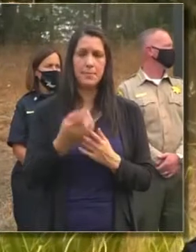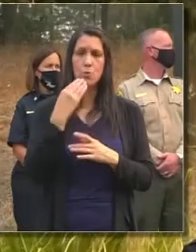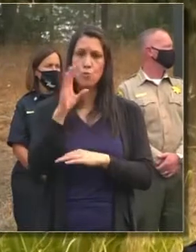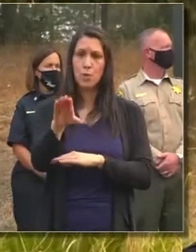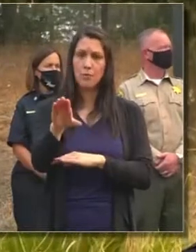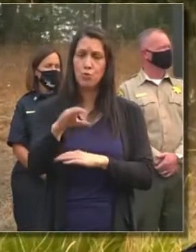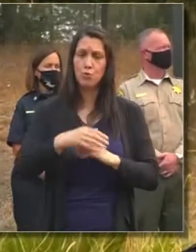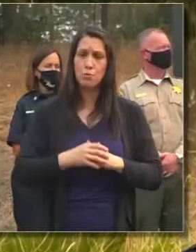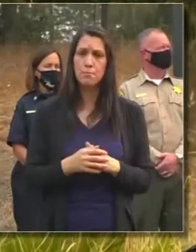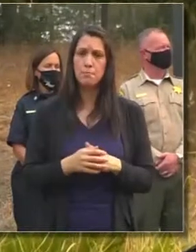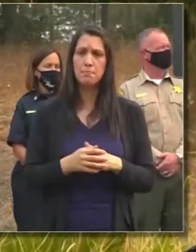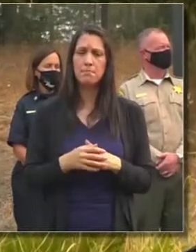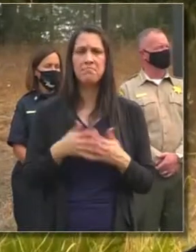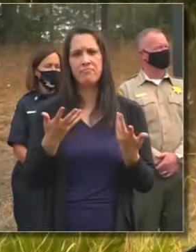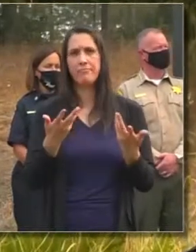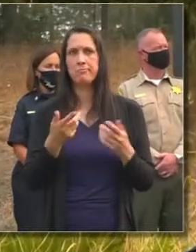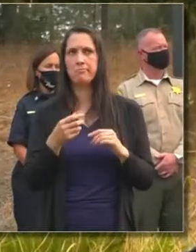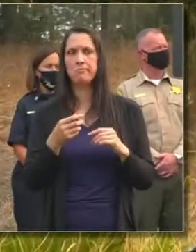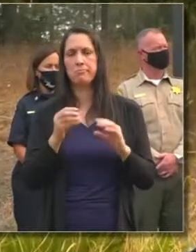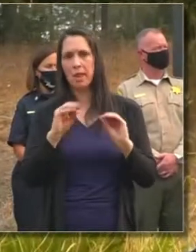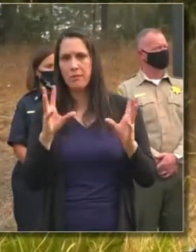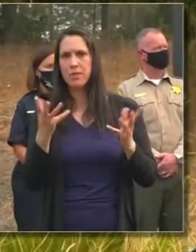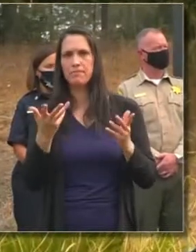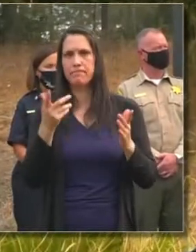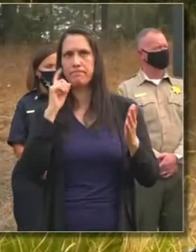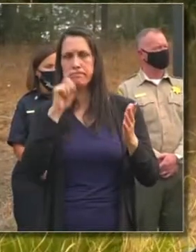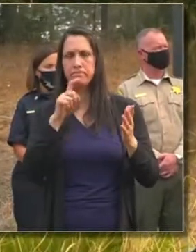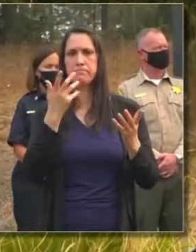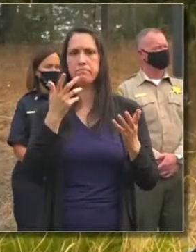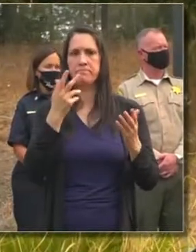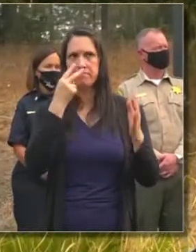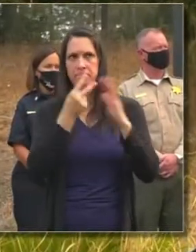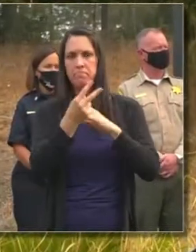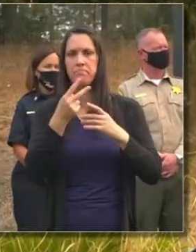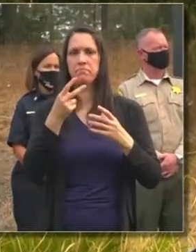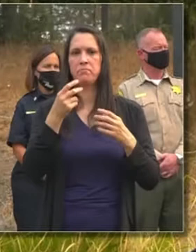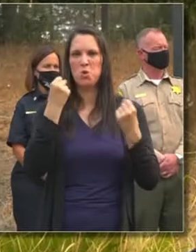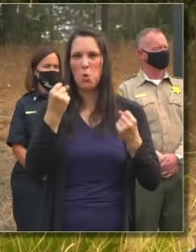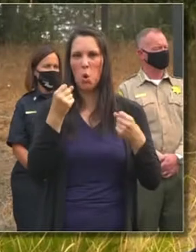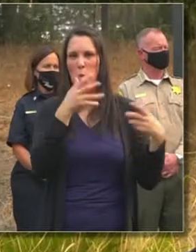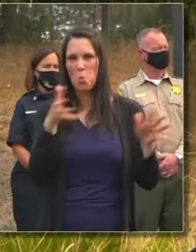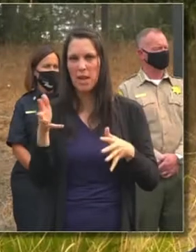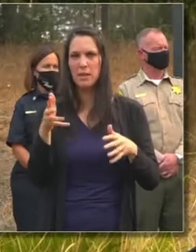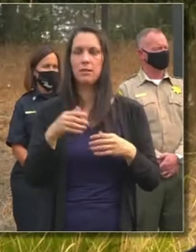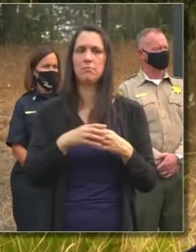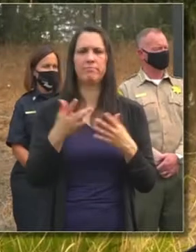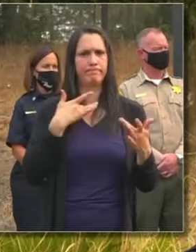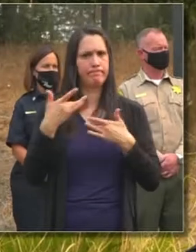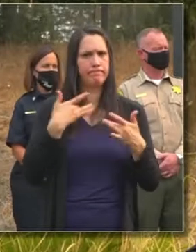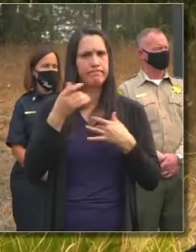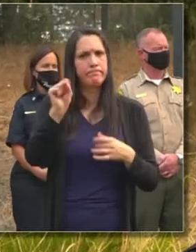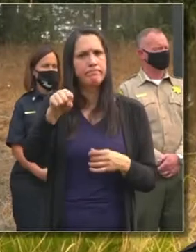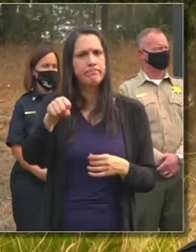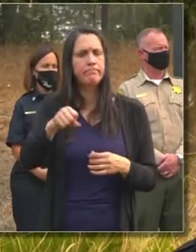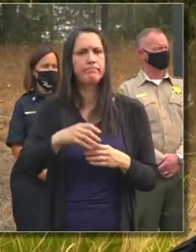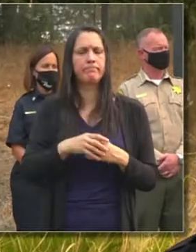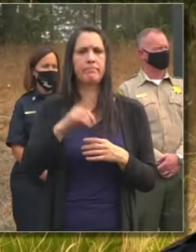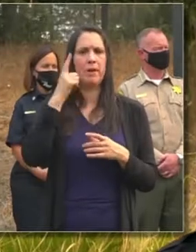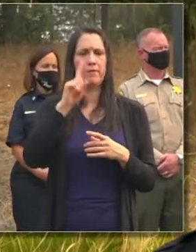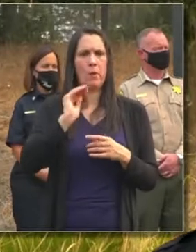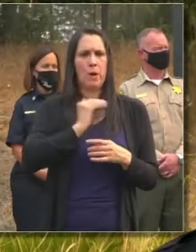buenas tardes obviamente la advertencia de bandera roja con los vientos de alta velocidad es una gran preocupación